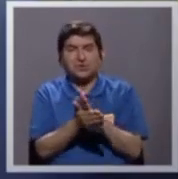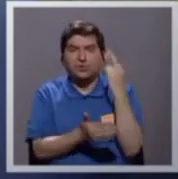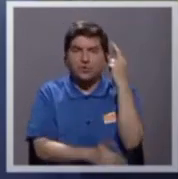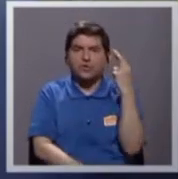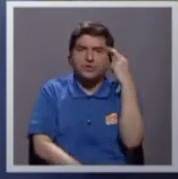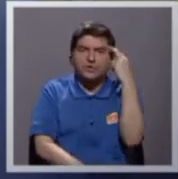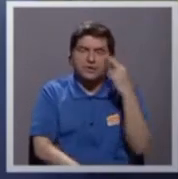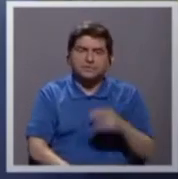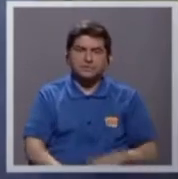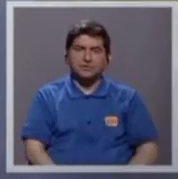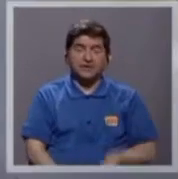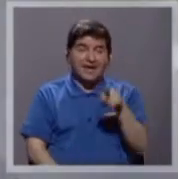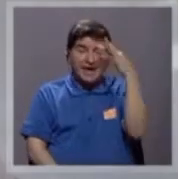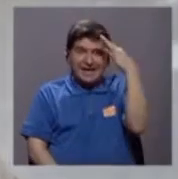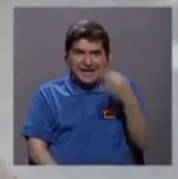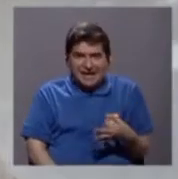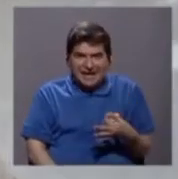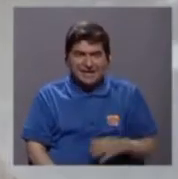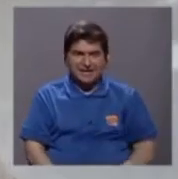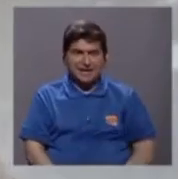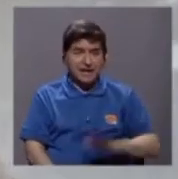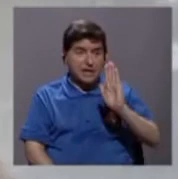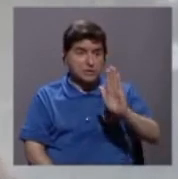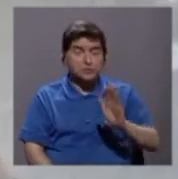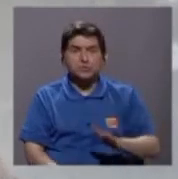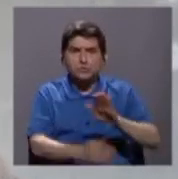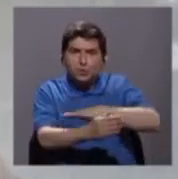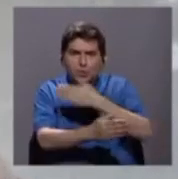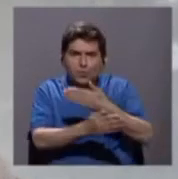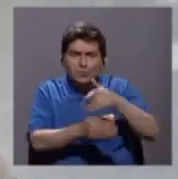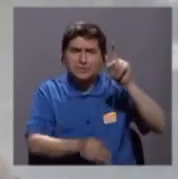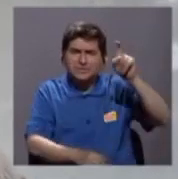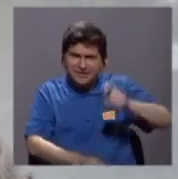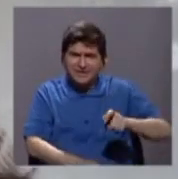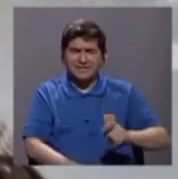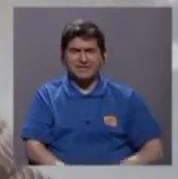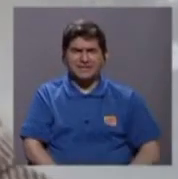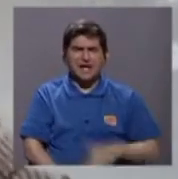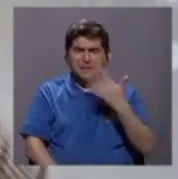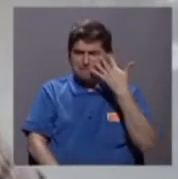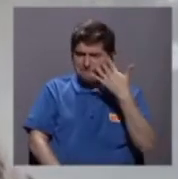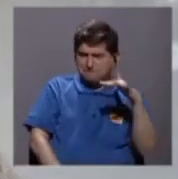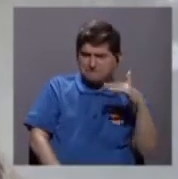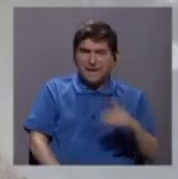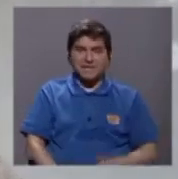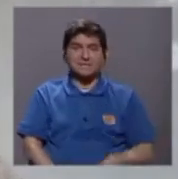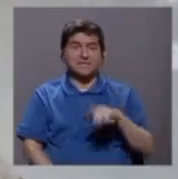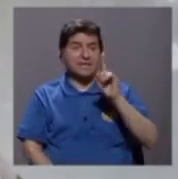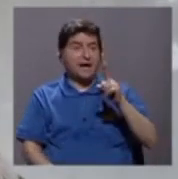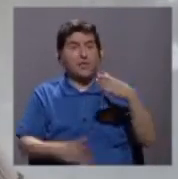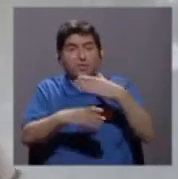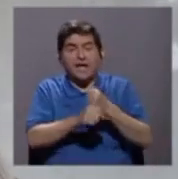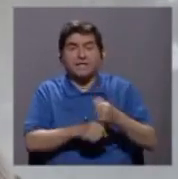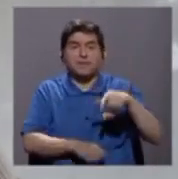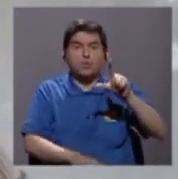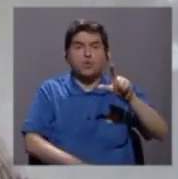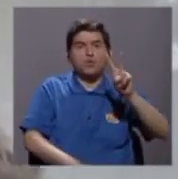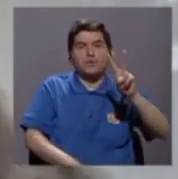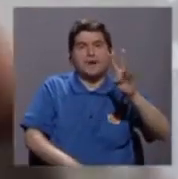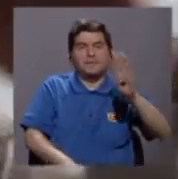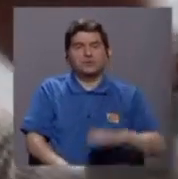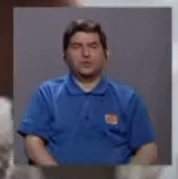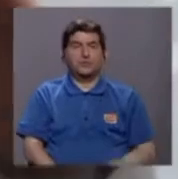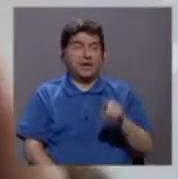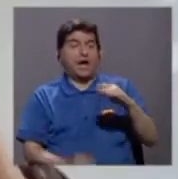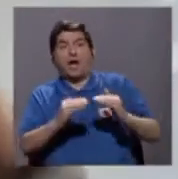porque él consideraba que su sinfonía tenía que estar algo parecida a una sinfonía de Beethoven. O sea, que las sinfonías de Beethoven eran